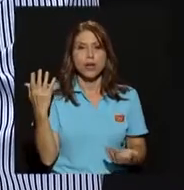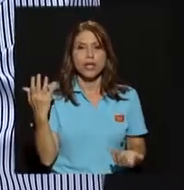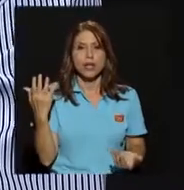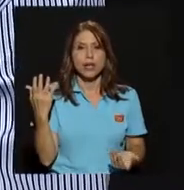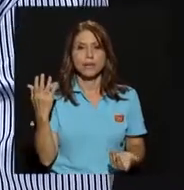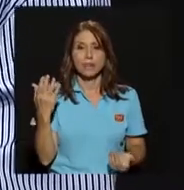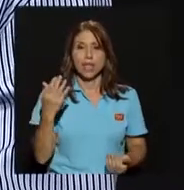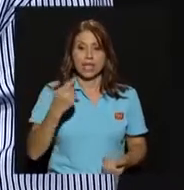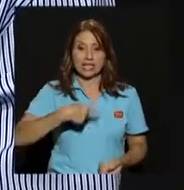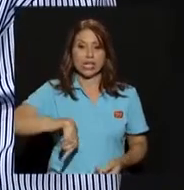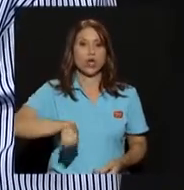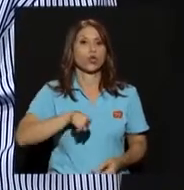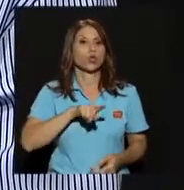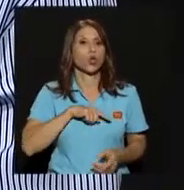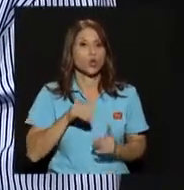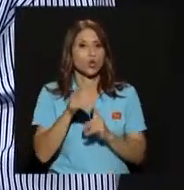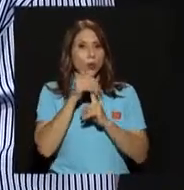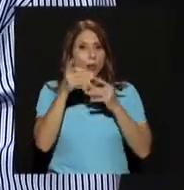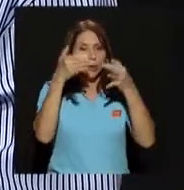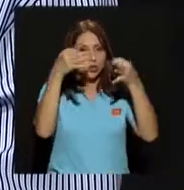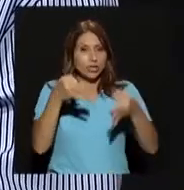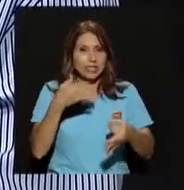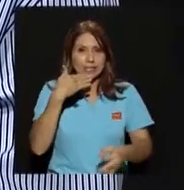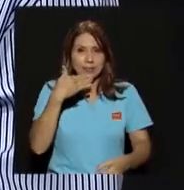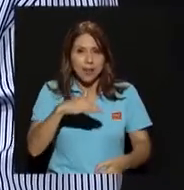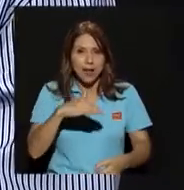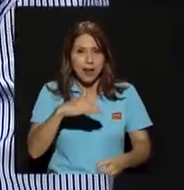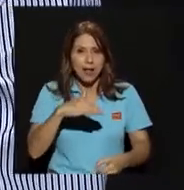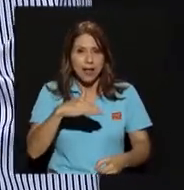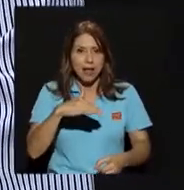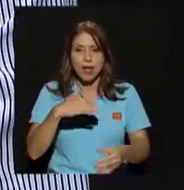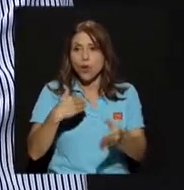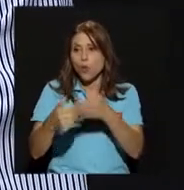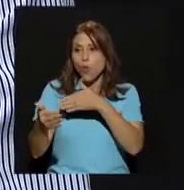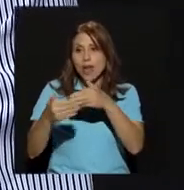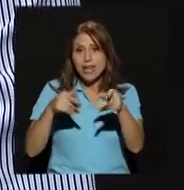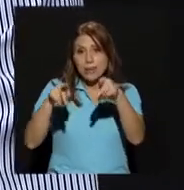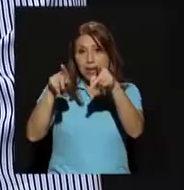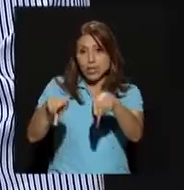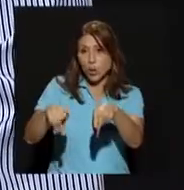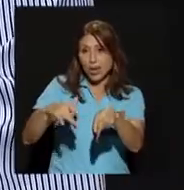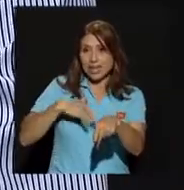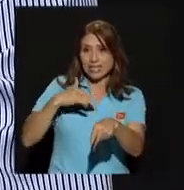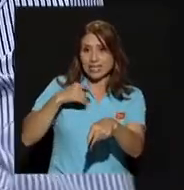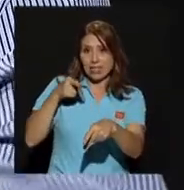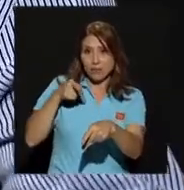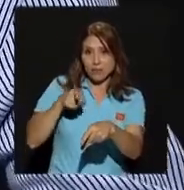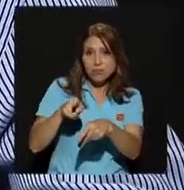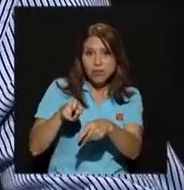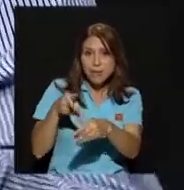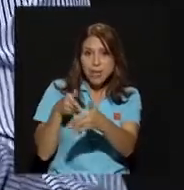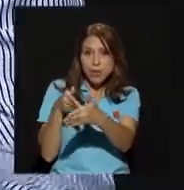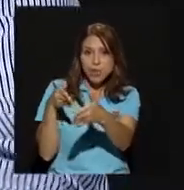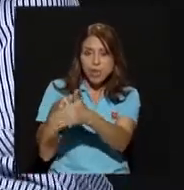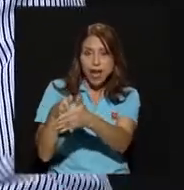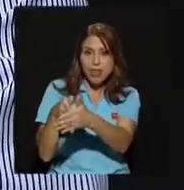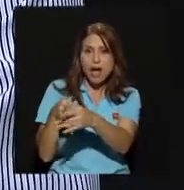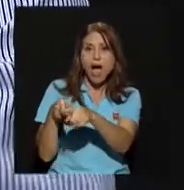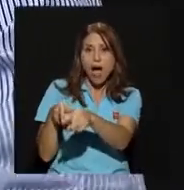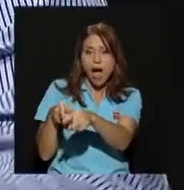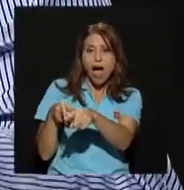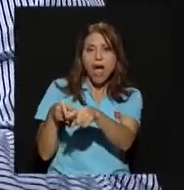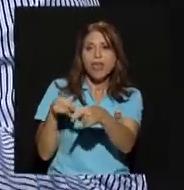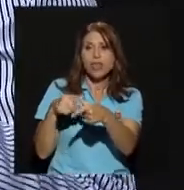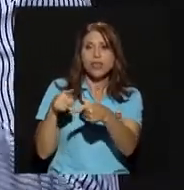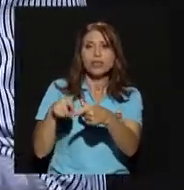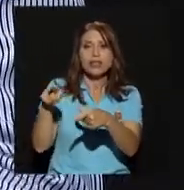si nosotros tomamos una mala decisión, cualquier persona puede verse perjudicada por una mala decisión y entonces va a